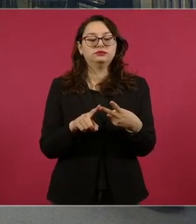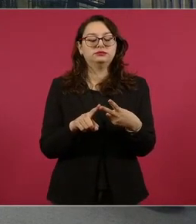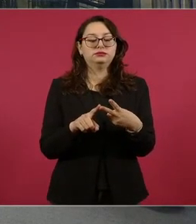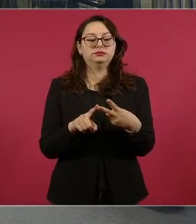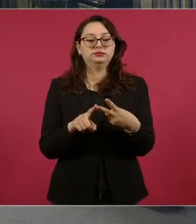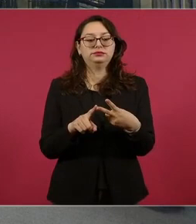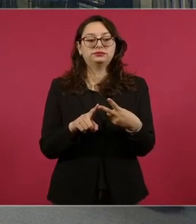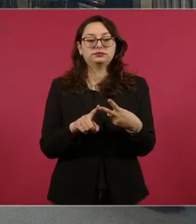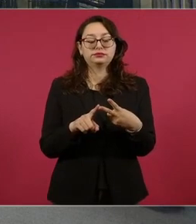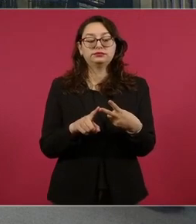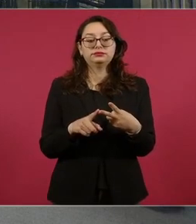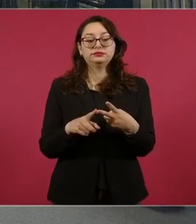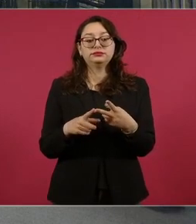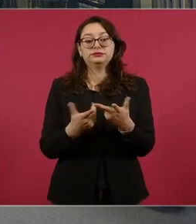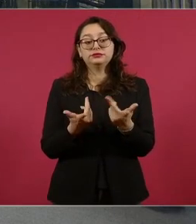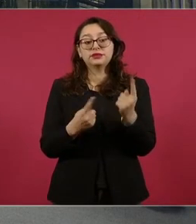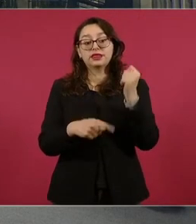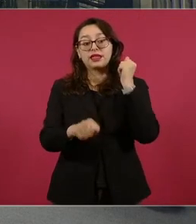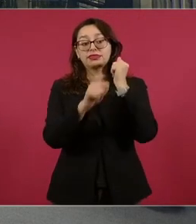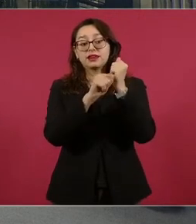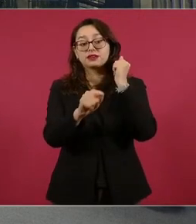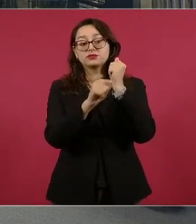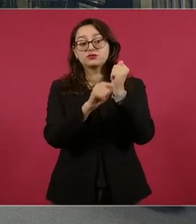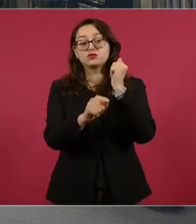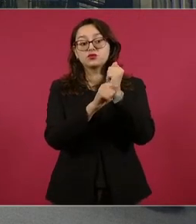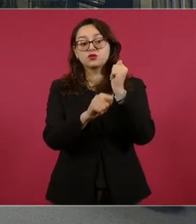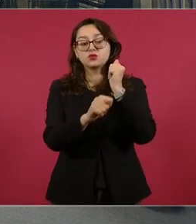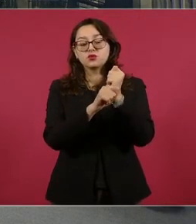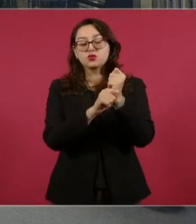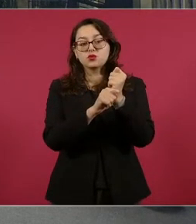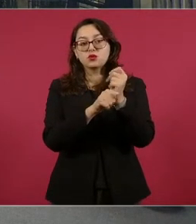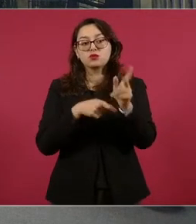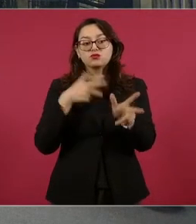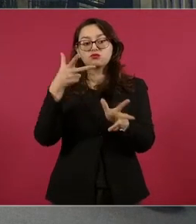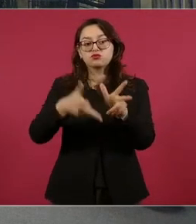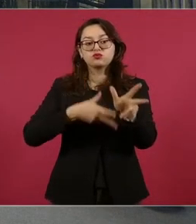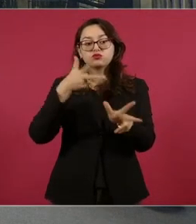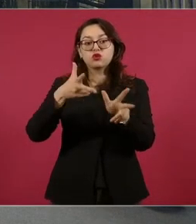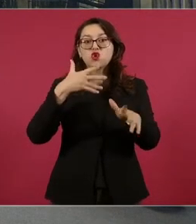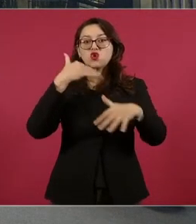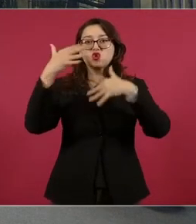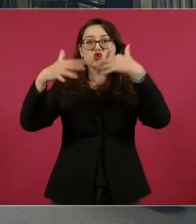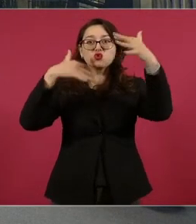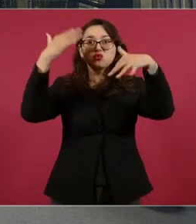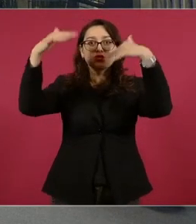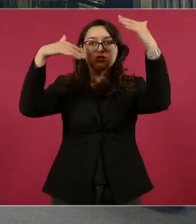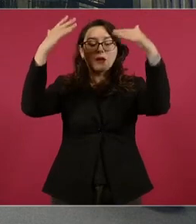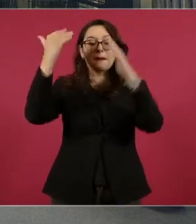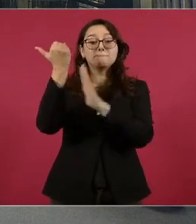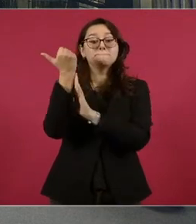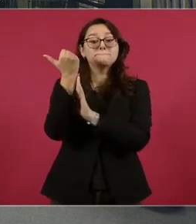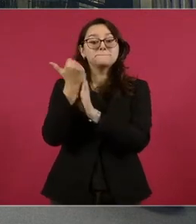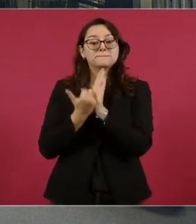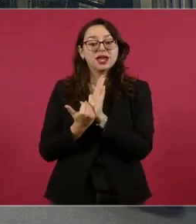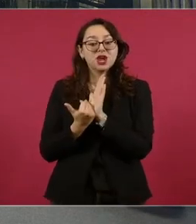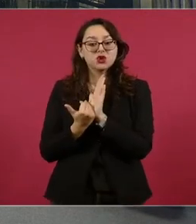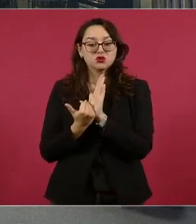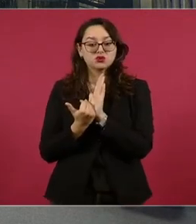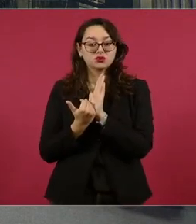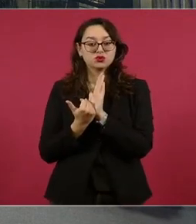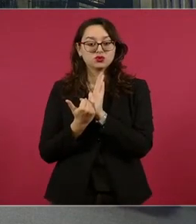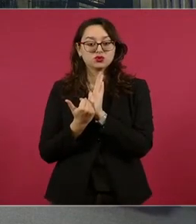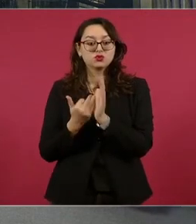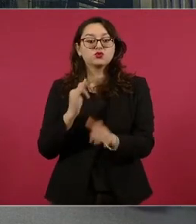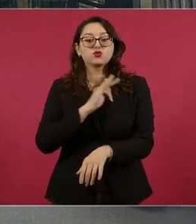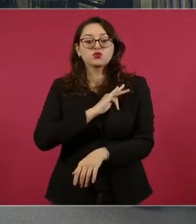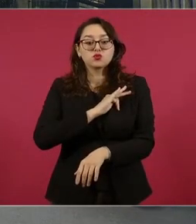sería un medio de transporte menos contaminante porque hasta se puede